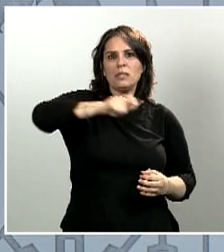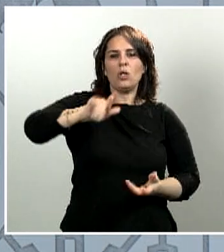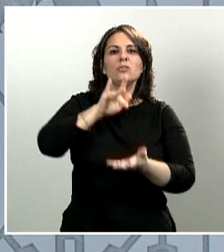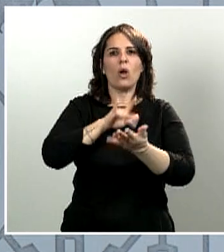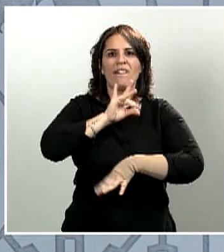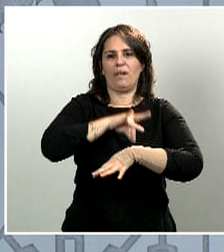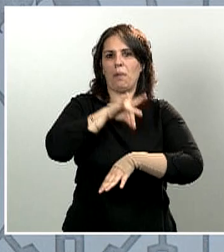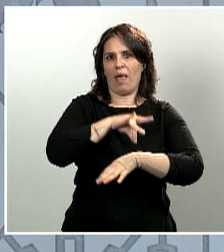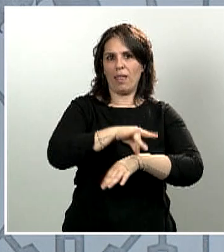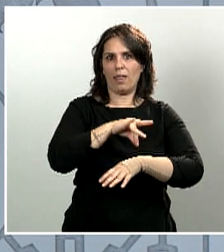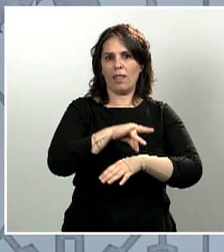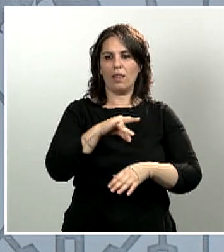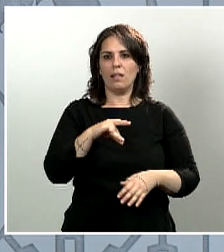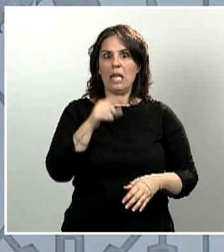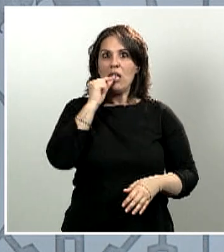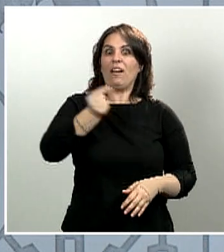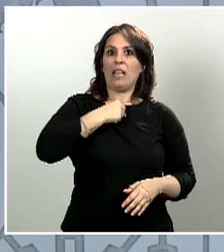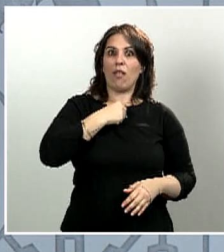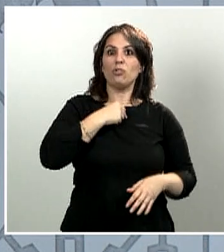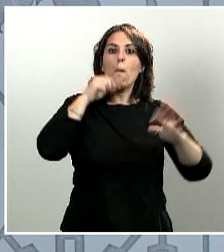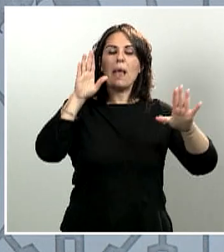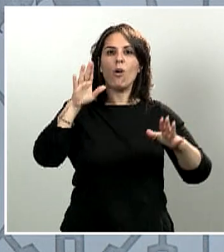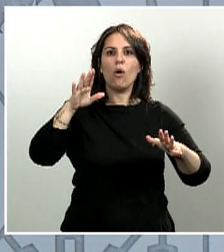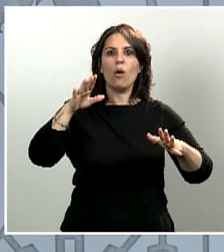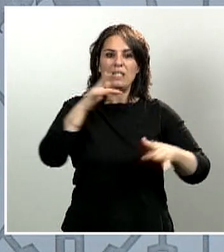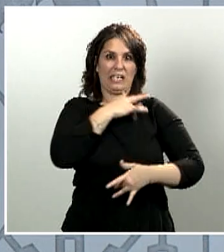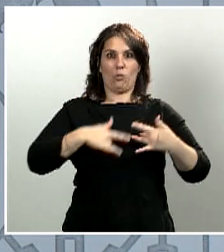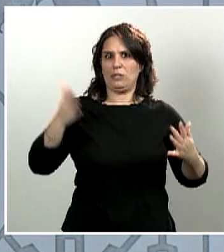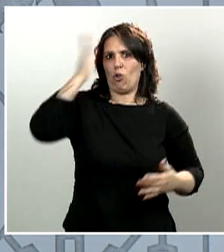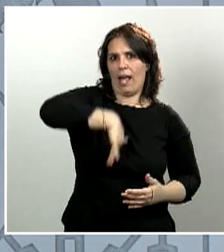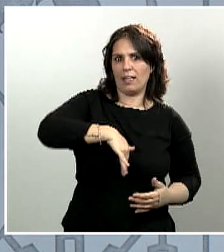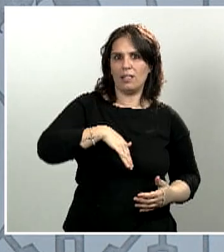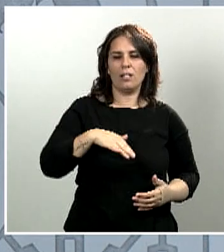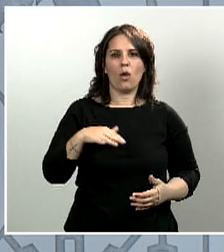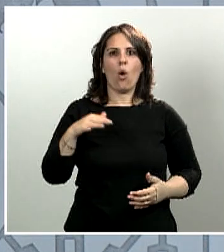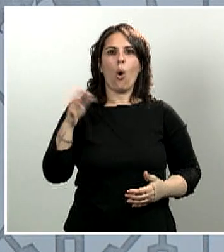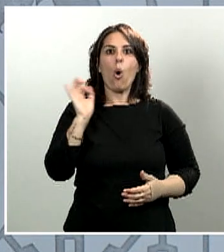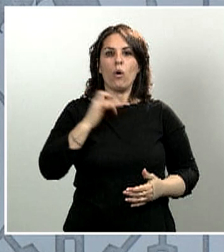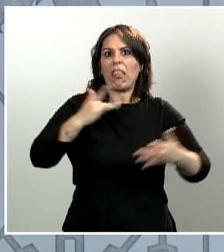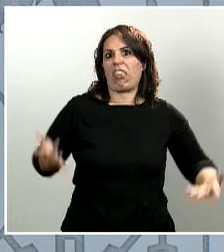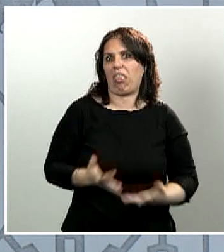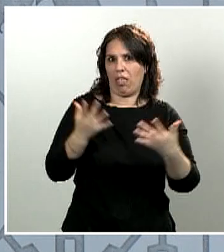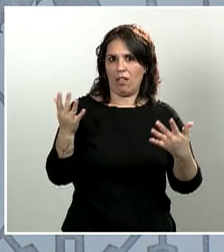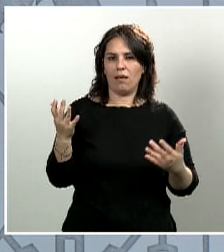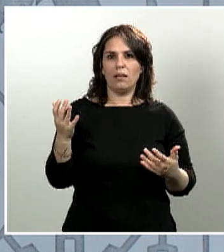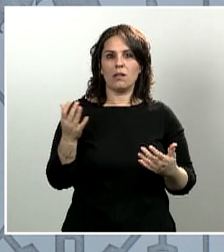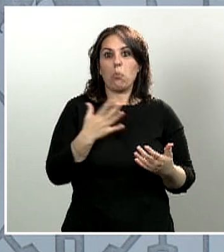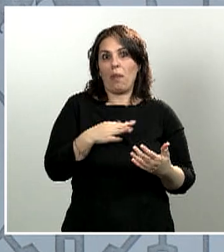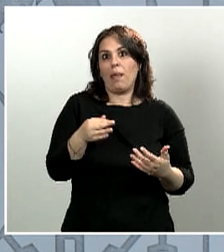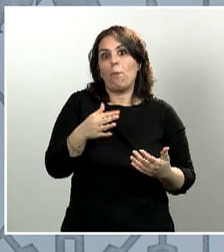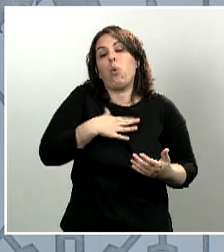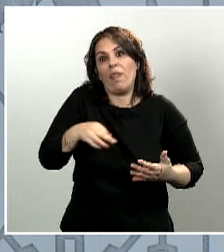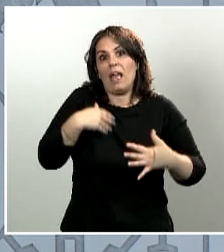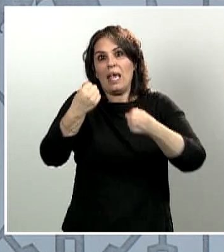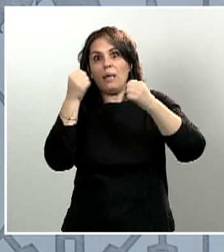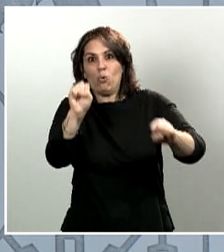sido infectados, aunque no hayan padecido la enfermedad, y que, por lo tanto, pueden o podrían estar inmunes. Pero lo cierto